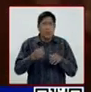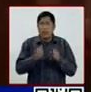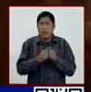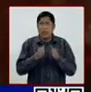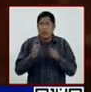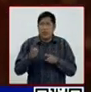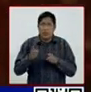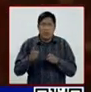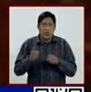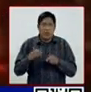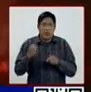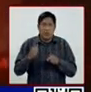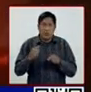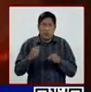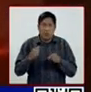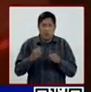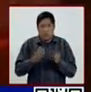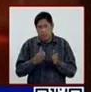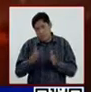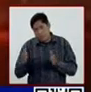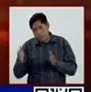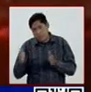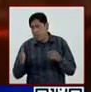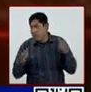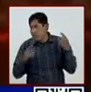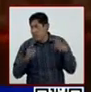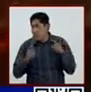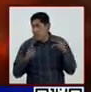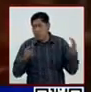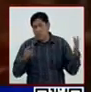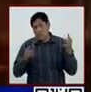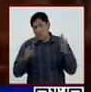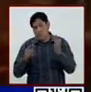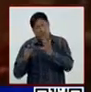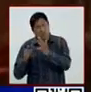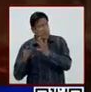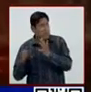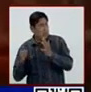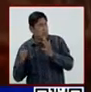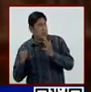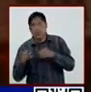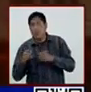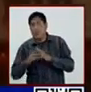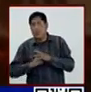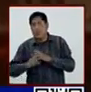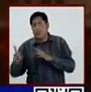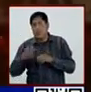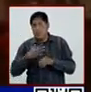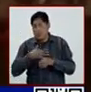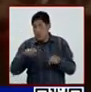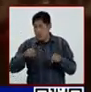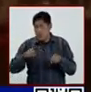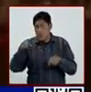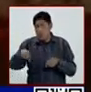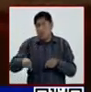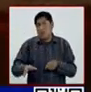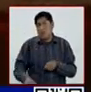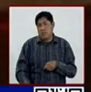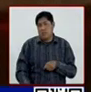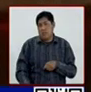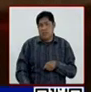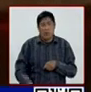de cuando estaban así un pollo Entonces nosotros nos recorremos y de ahí en uno han corrido Entonces nosotros tenemos que escaparnos era y mi moto estaba ahí cita